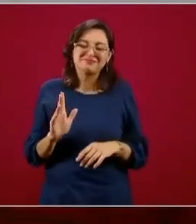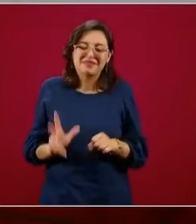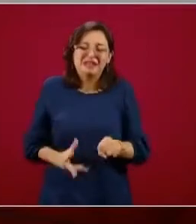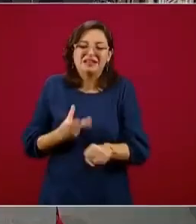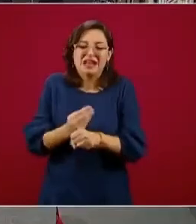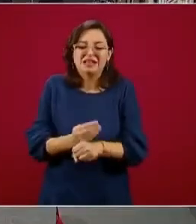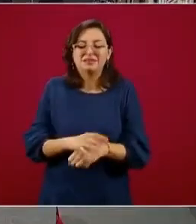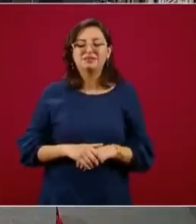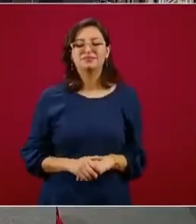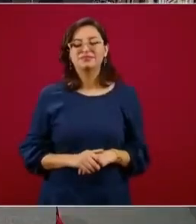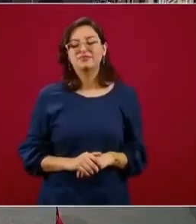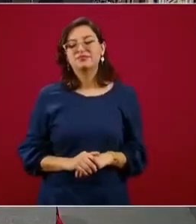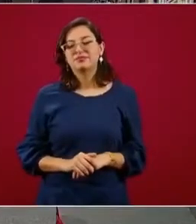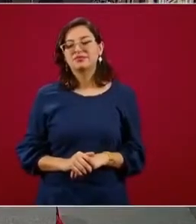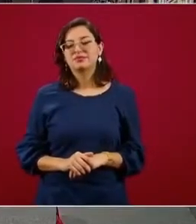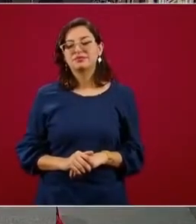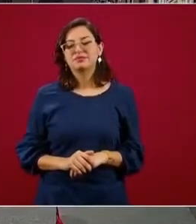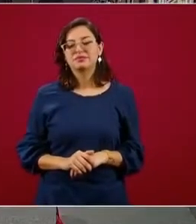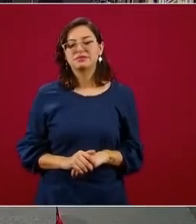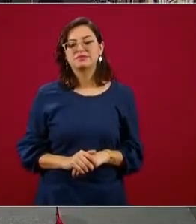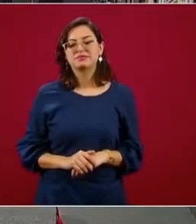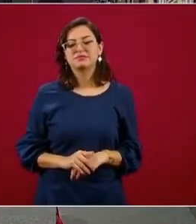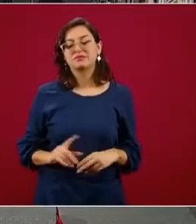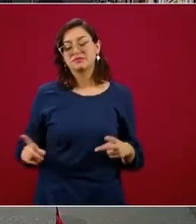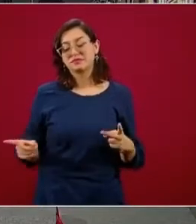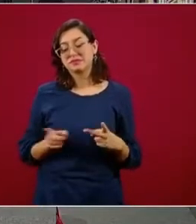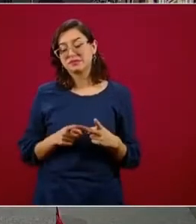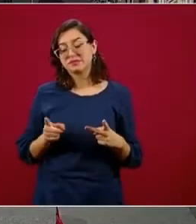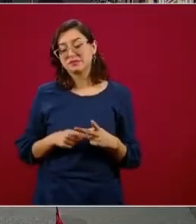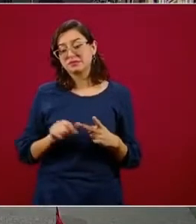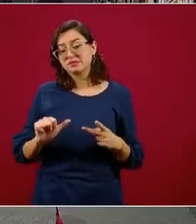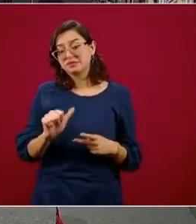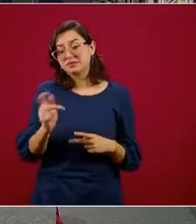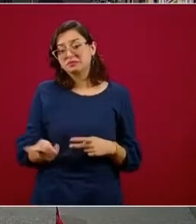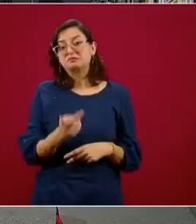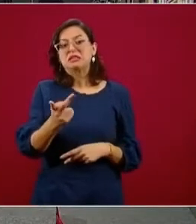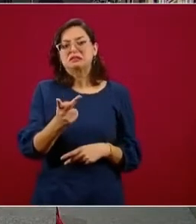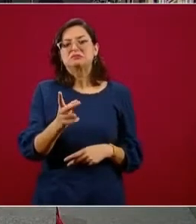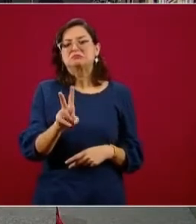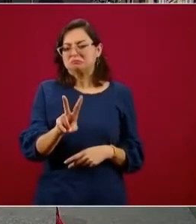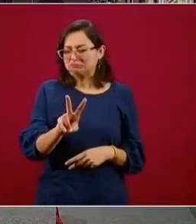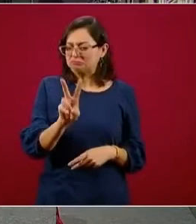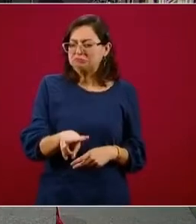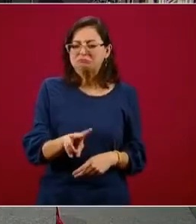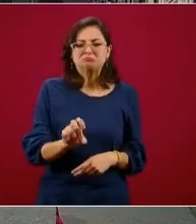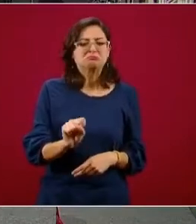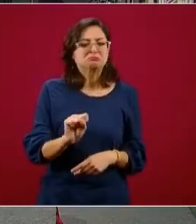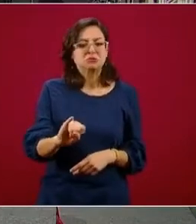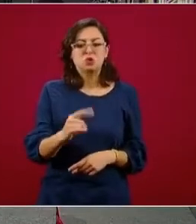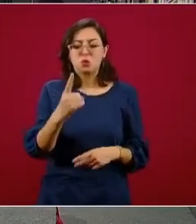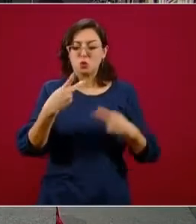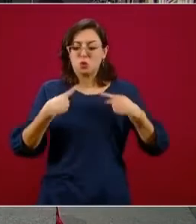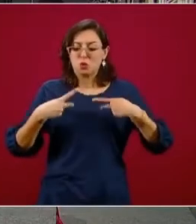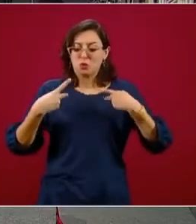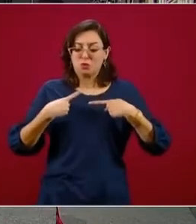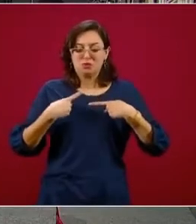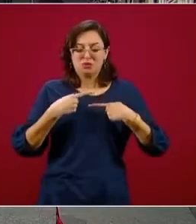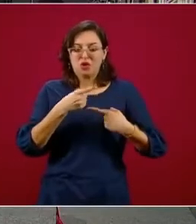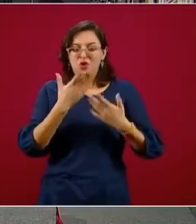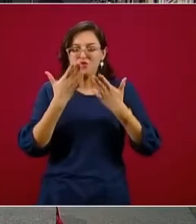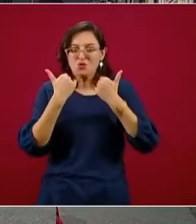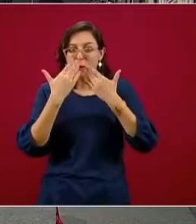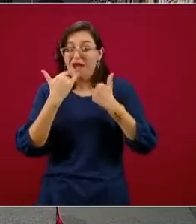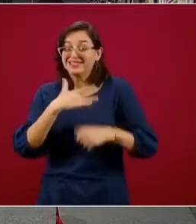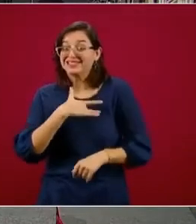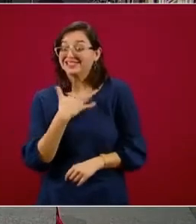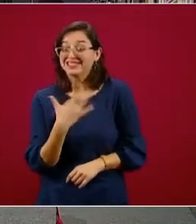Sí, en relación a la otra pregunta, comentar que sí, efectivamente, poder diagnosticar a una persona sintomática es todo un